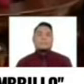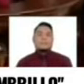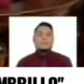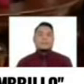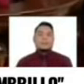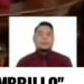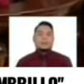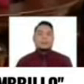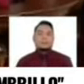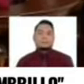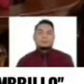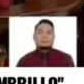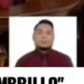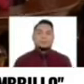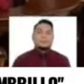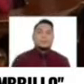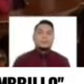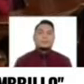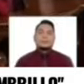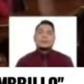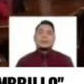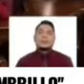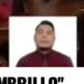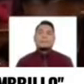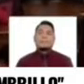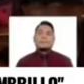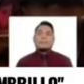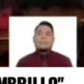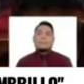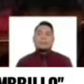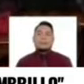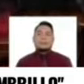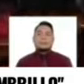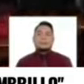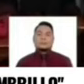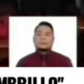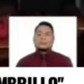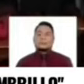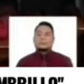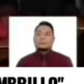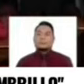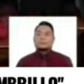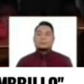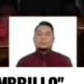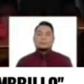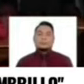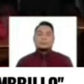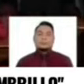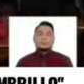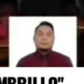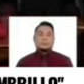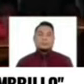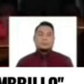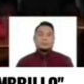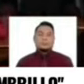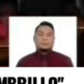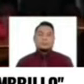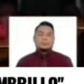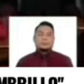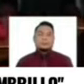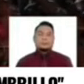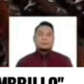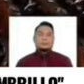sólo se permitirá dar más lodo y ajedrez eliminaremos la corrupción tengo un cerrón de ideas para acabar con ello